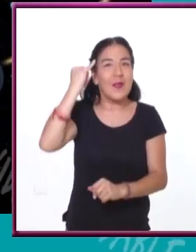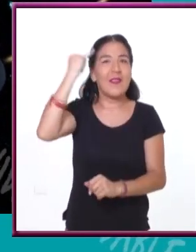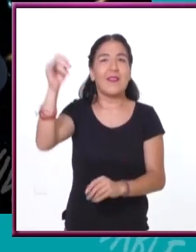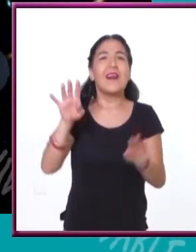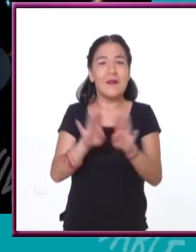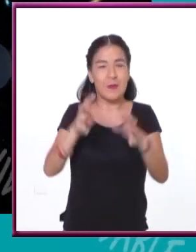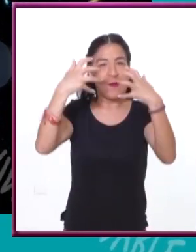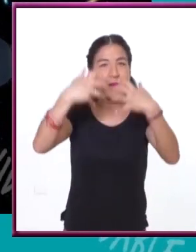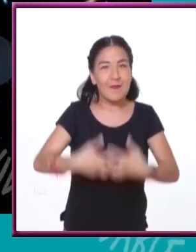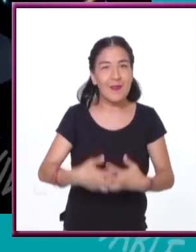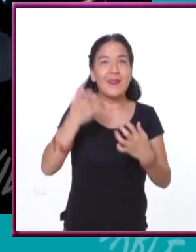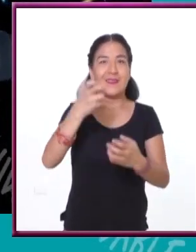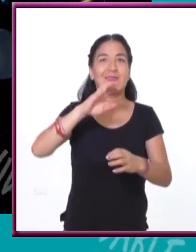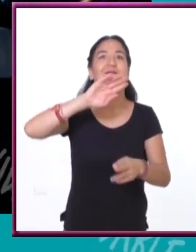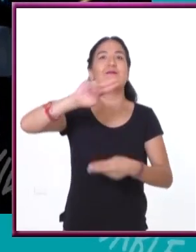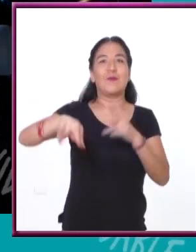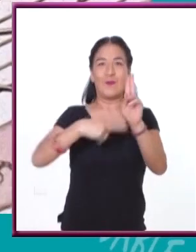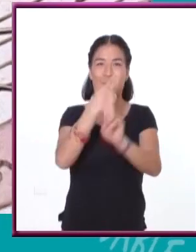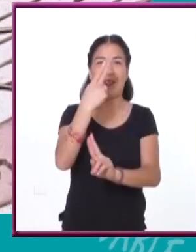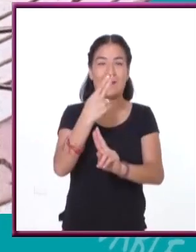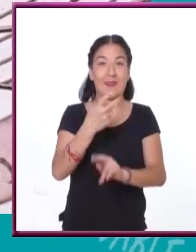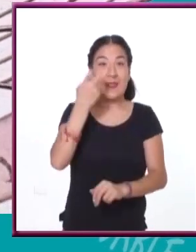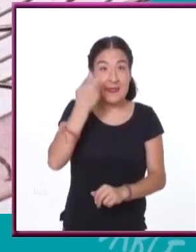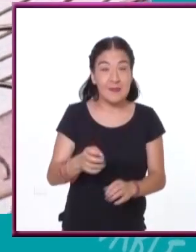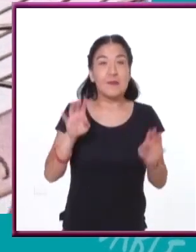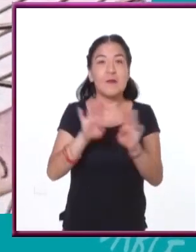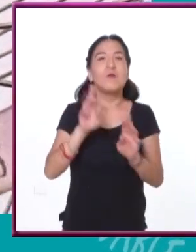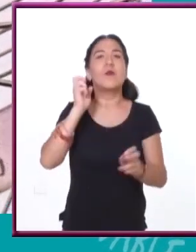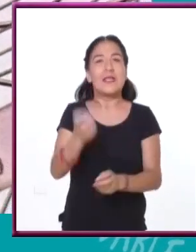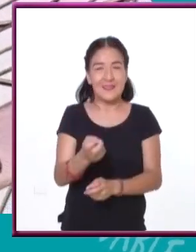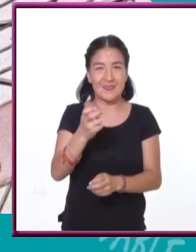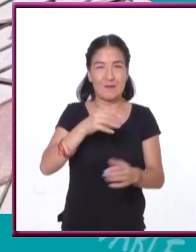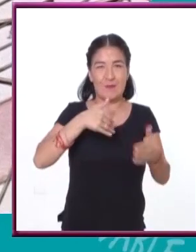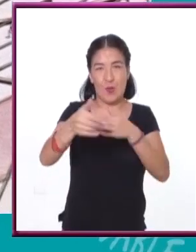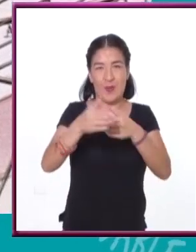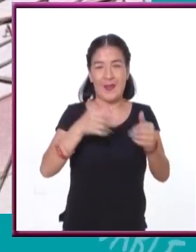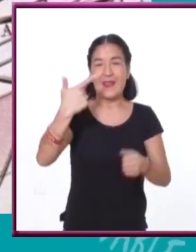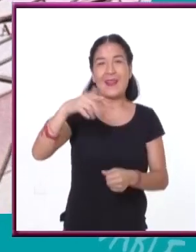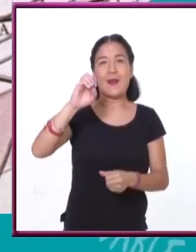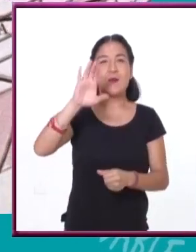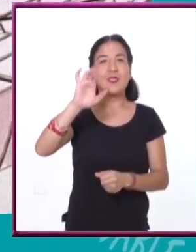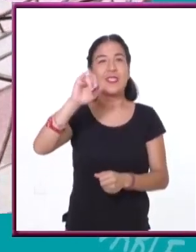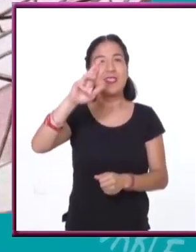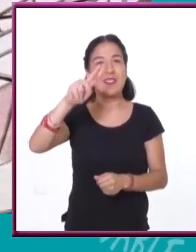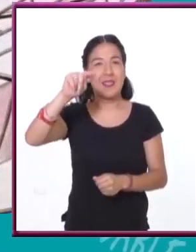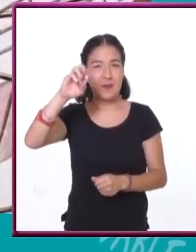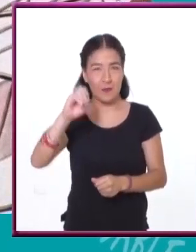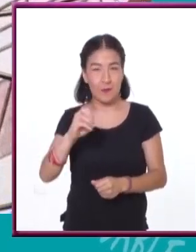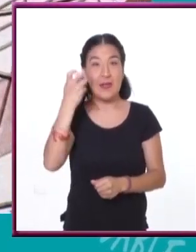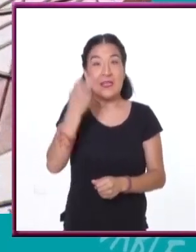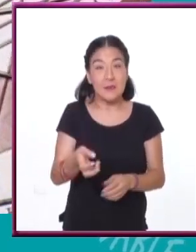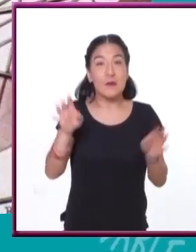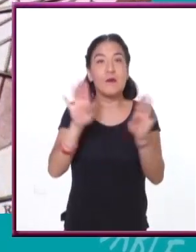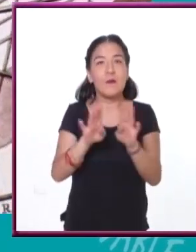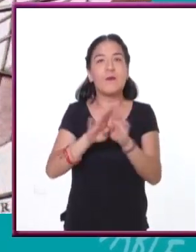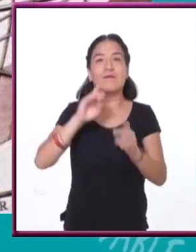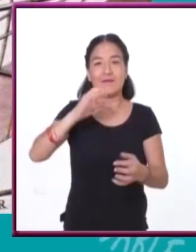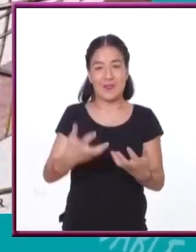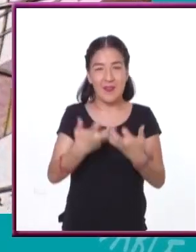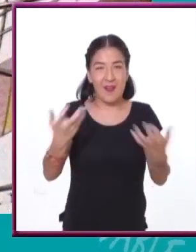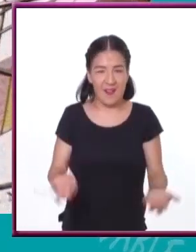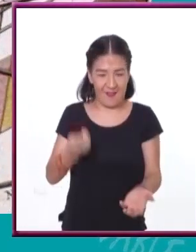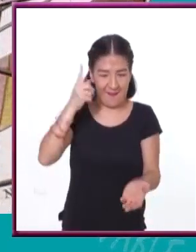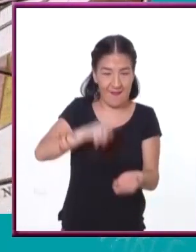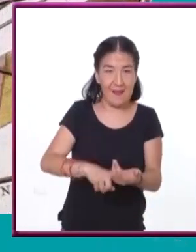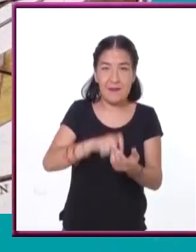idea de cómo funcionaba el universo, el modelo geocéntrico de Ptolomeo, según el cual la Tierra